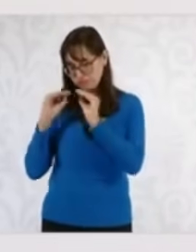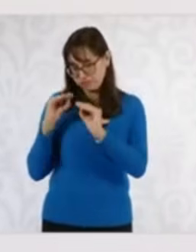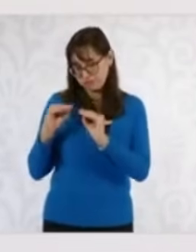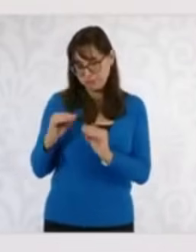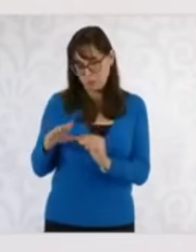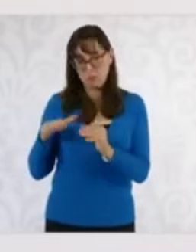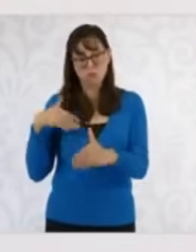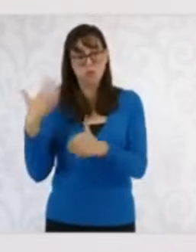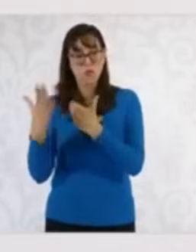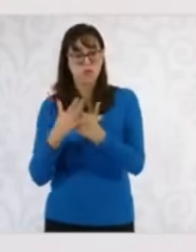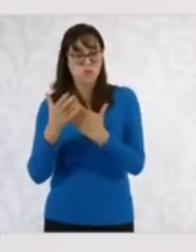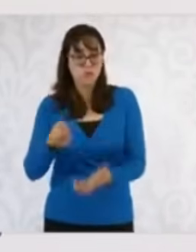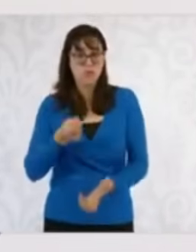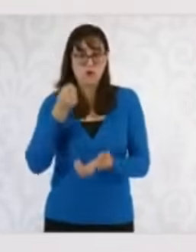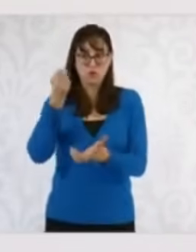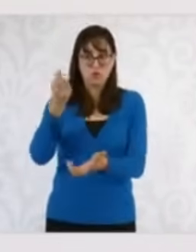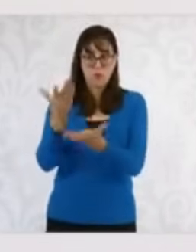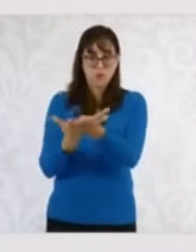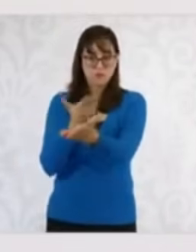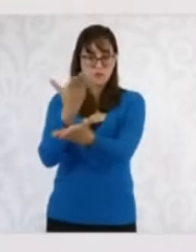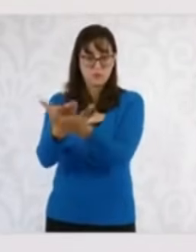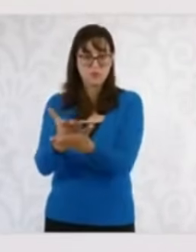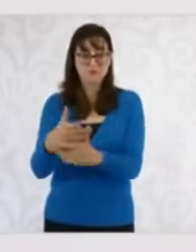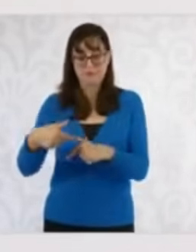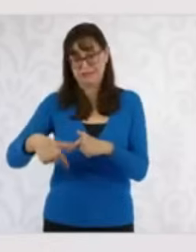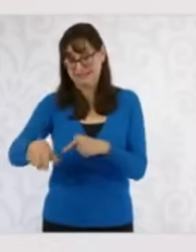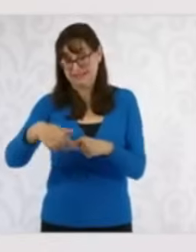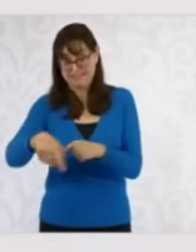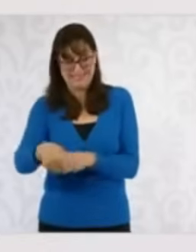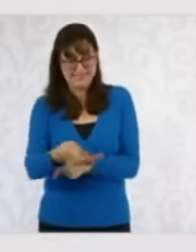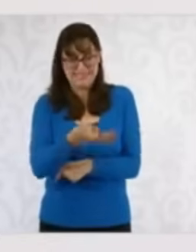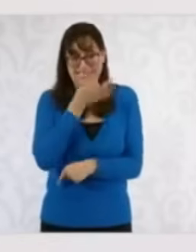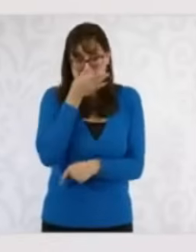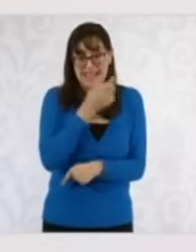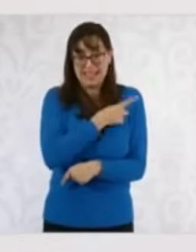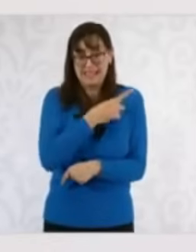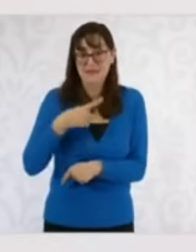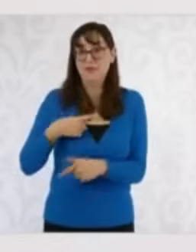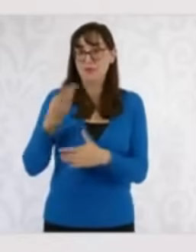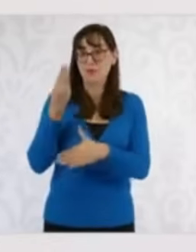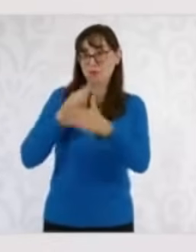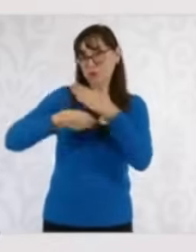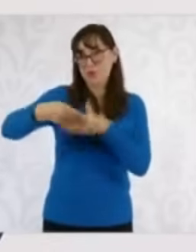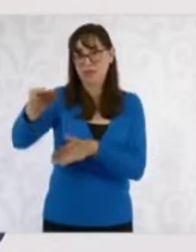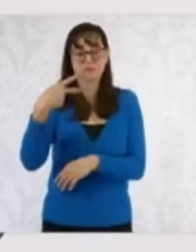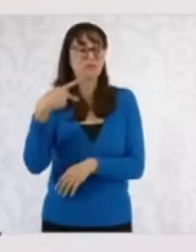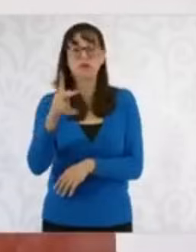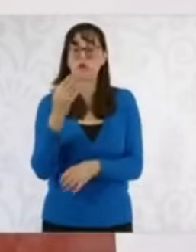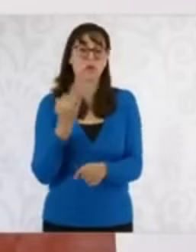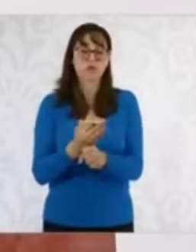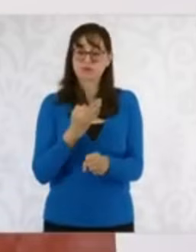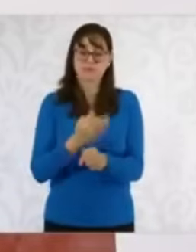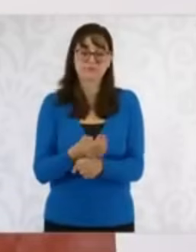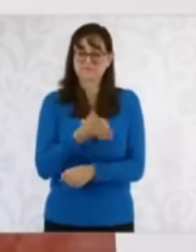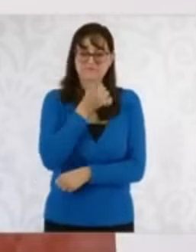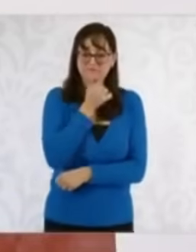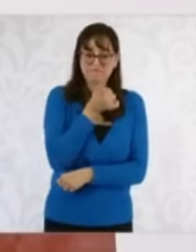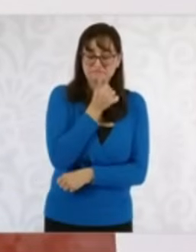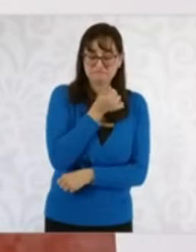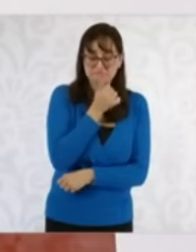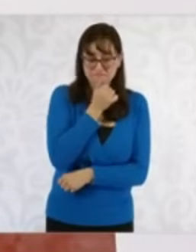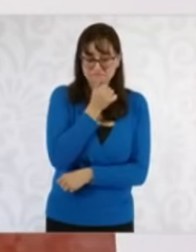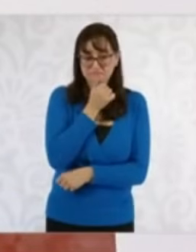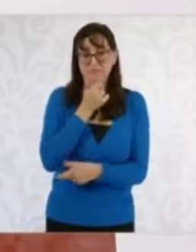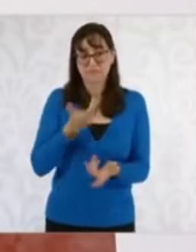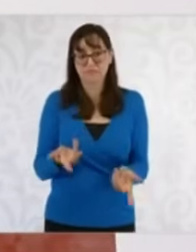y estaremos en los próximos días, horas, confirmando cualquier otra cifra, pero como señaló la